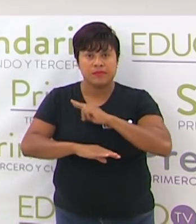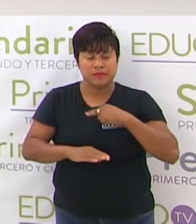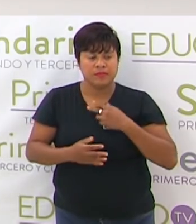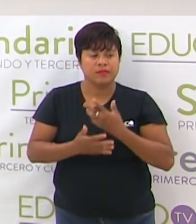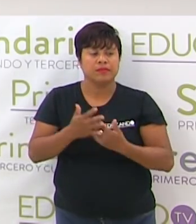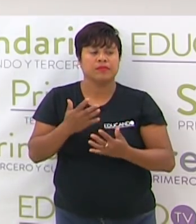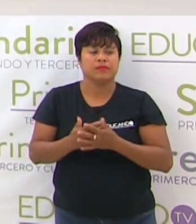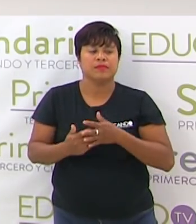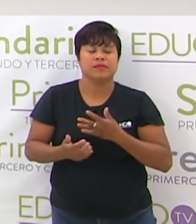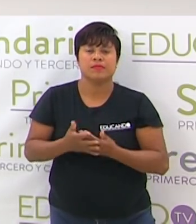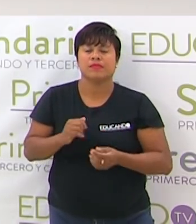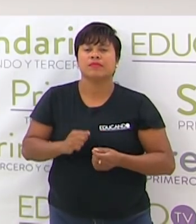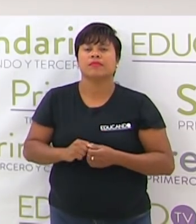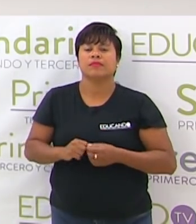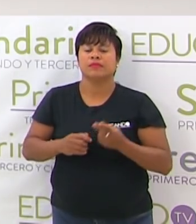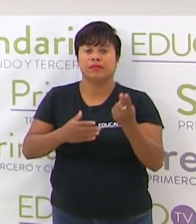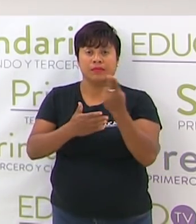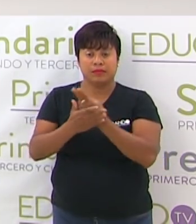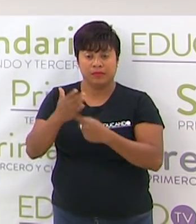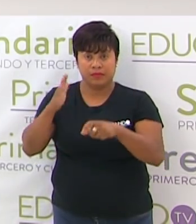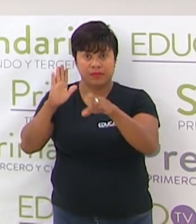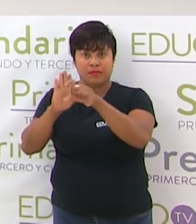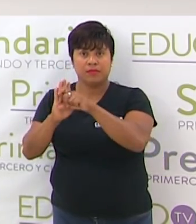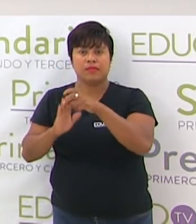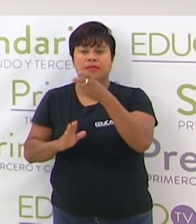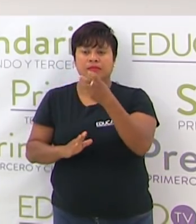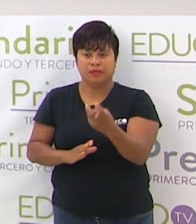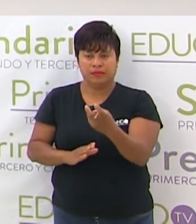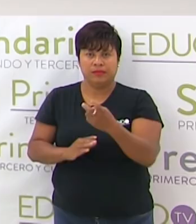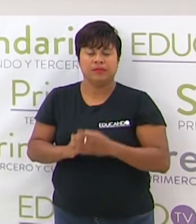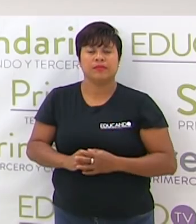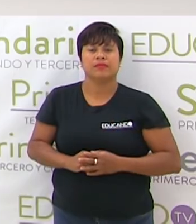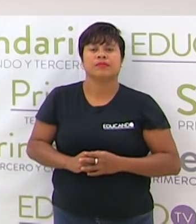trazamos una figura aquí?